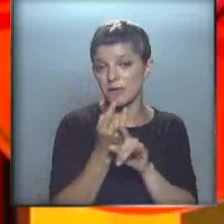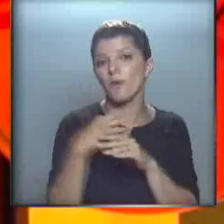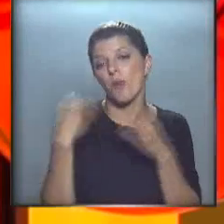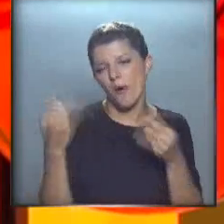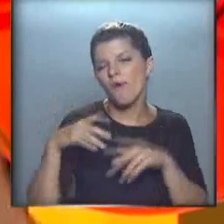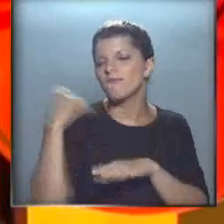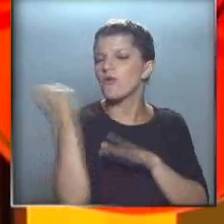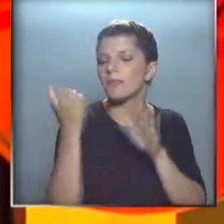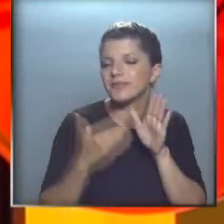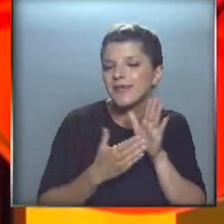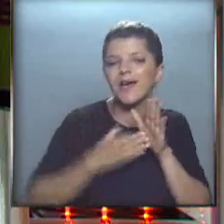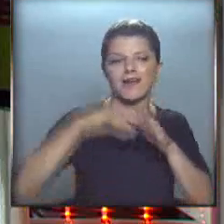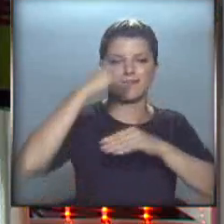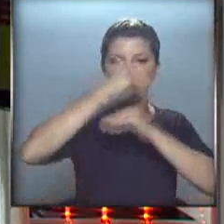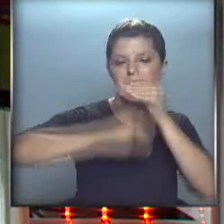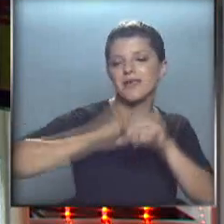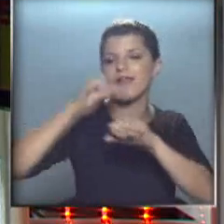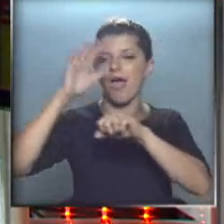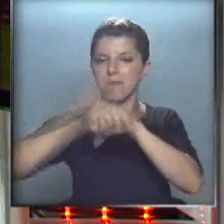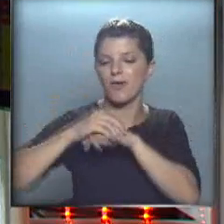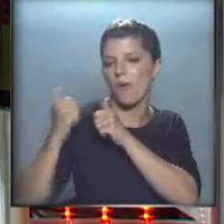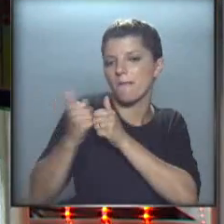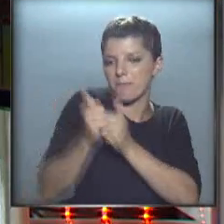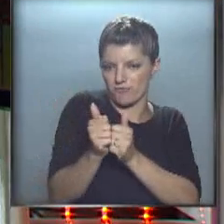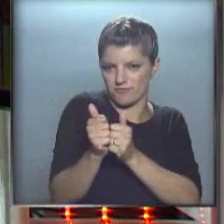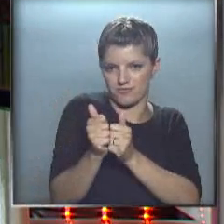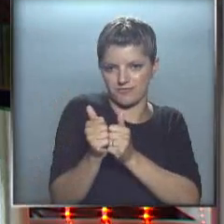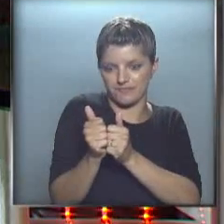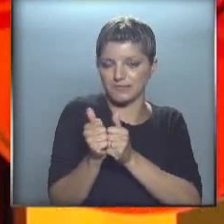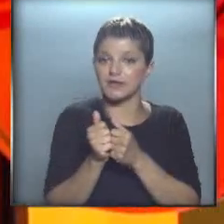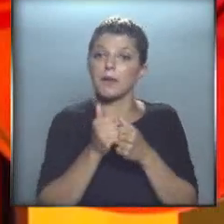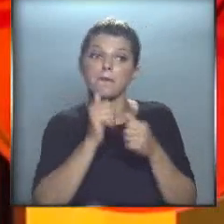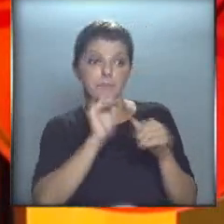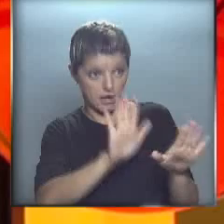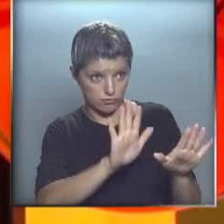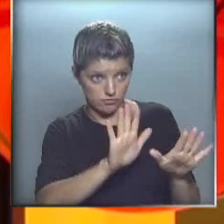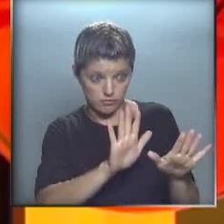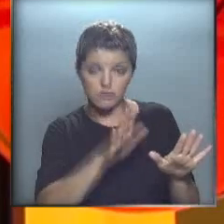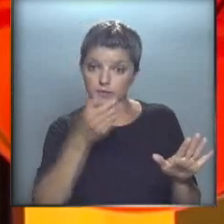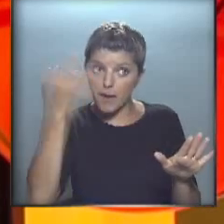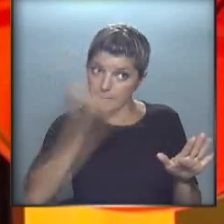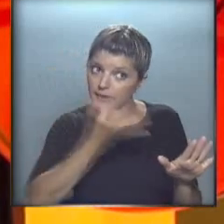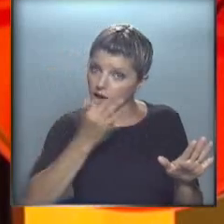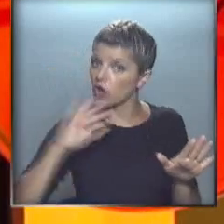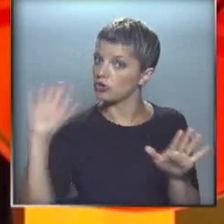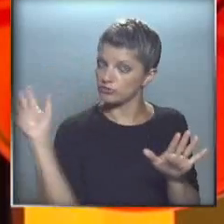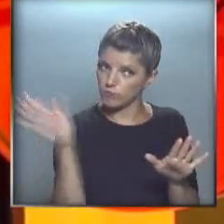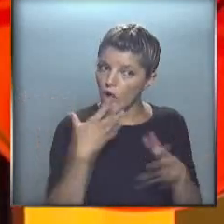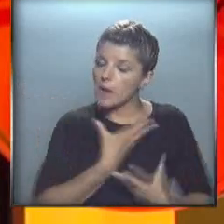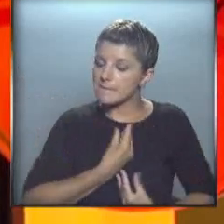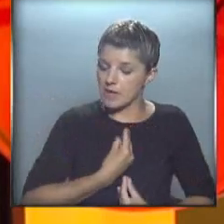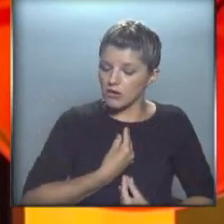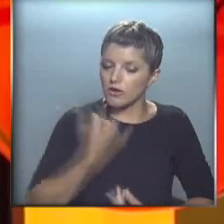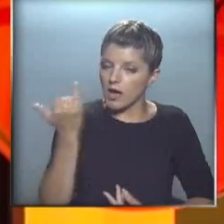por un familiar, por un amigo. Contenidos. Uh-huh. Ahora, te digo una cosa. Es cierto, muchos de nosotros hemos tenido miedo.